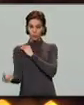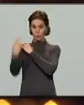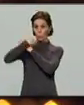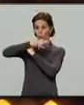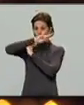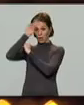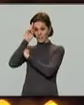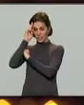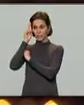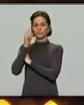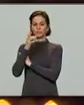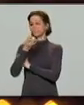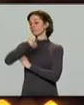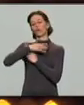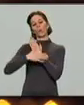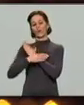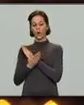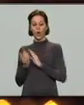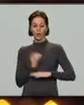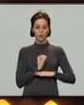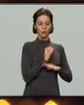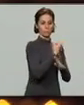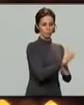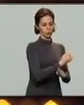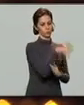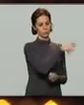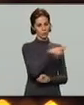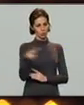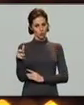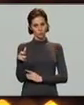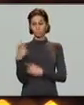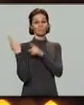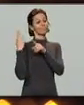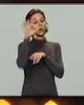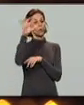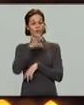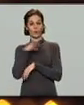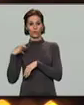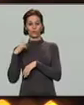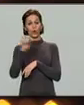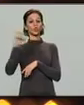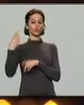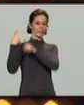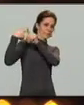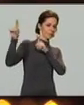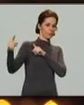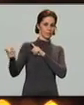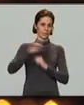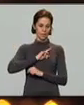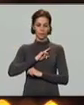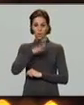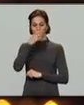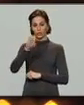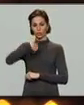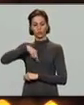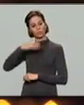cada ajuste que ha venido de Madrid, este gobierno ha estado siempre apoyándoles, a diferencia de otros gobiernos autonómicos. Por